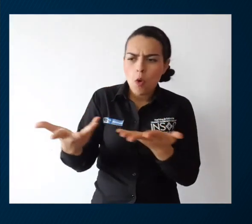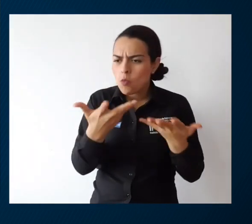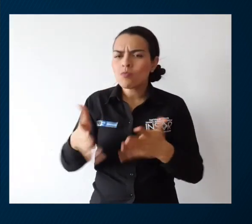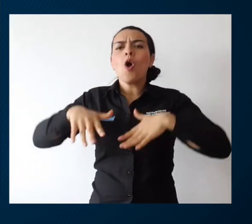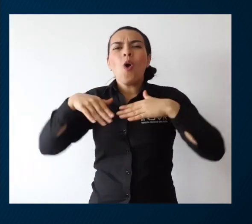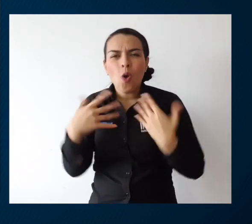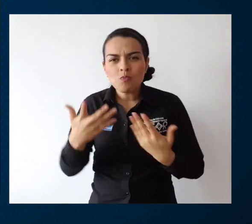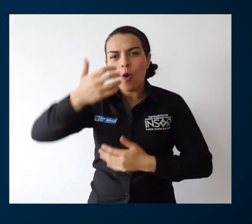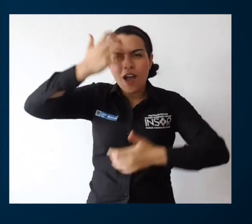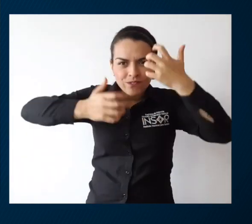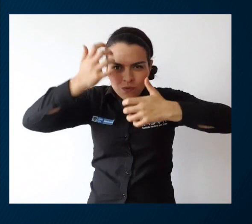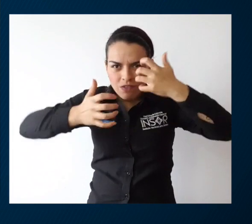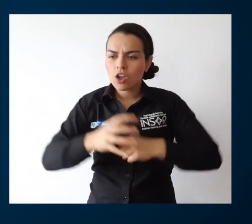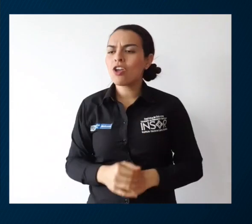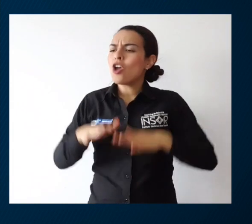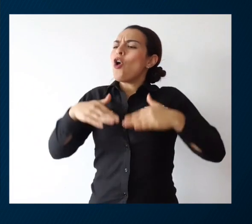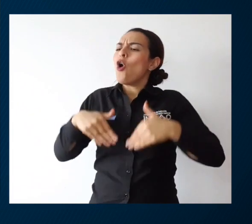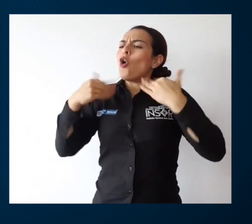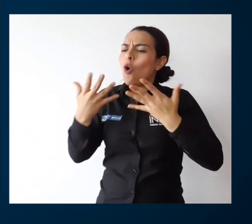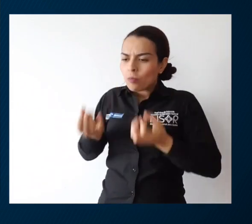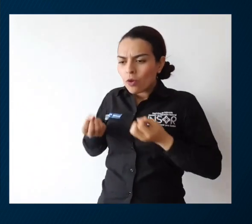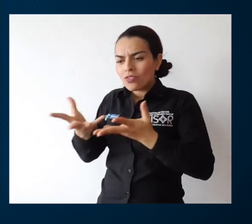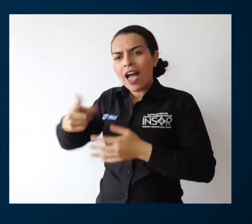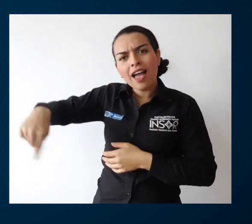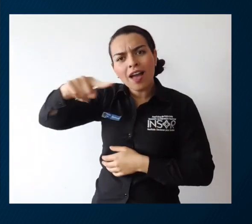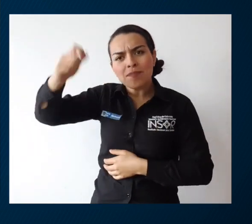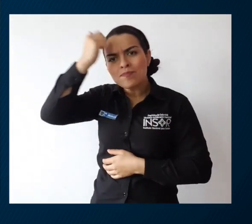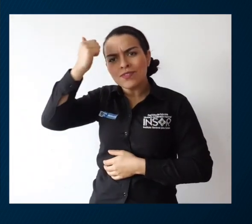la evaluación, cómo generamos capacidades